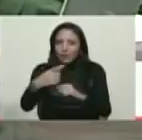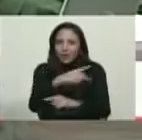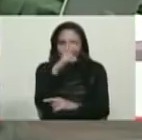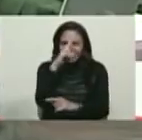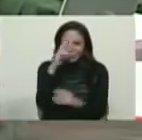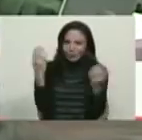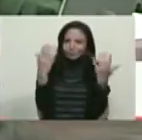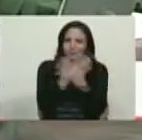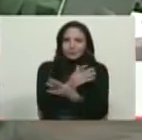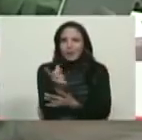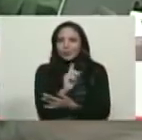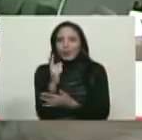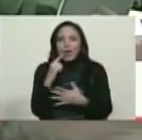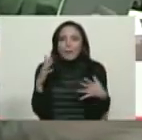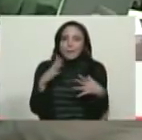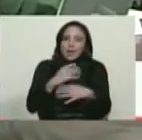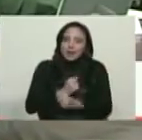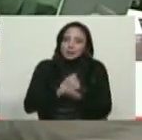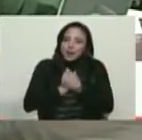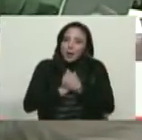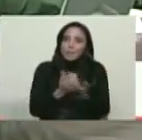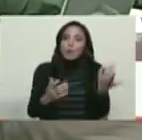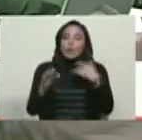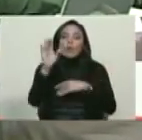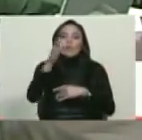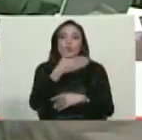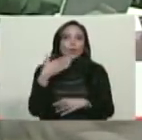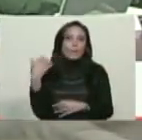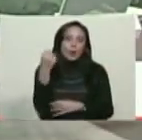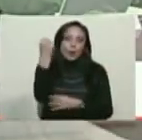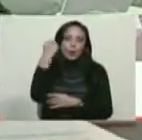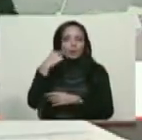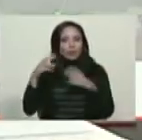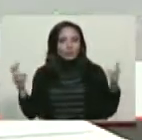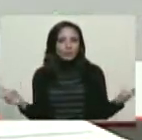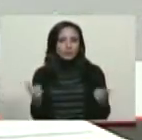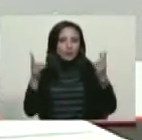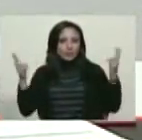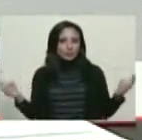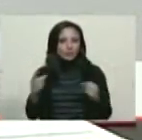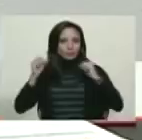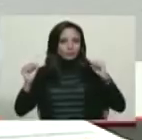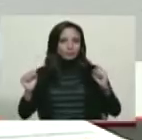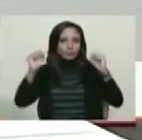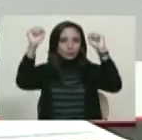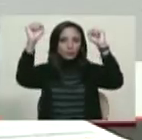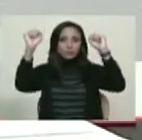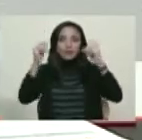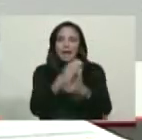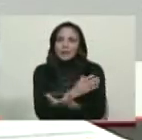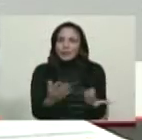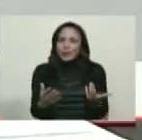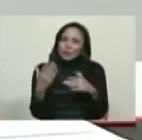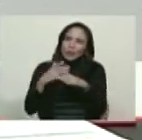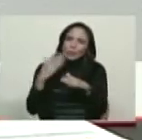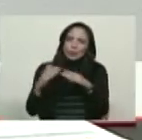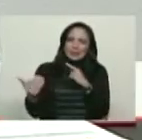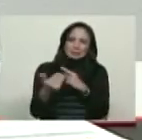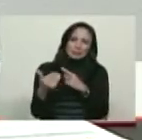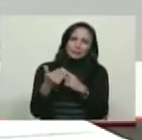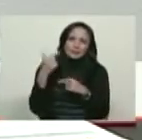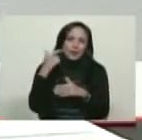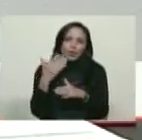duda de grandes esperanzas, de un mejor futuro, de vencer y seguir venciendo las agresiones multiformes